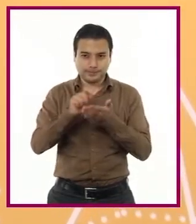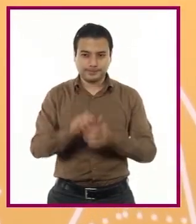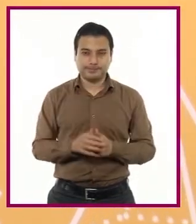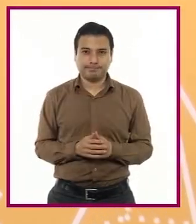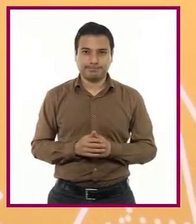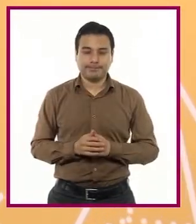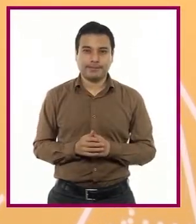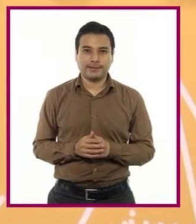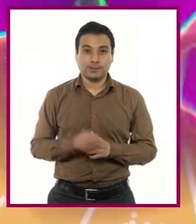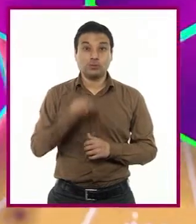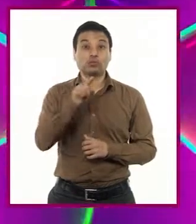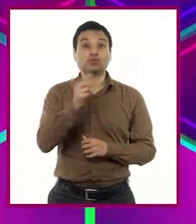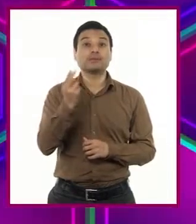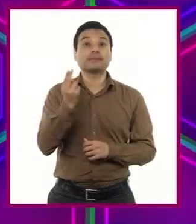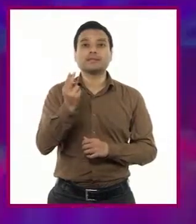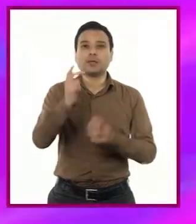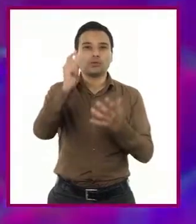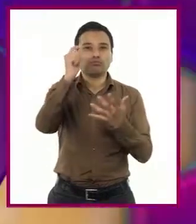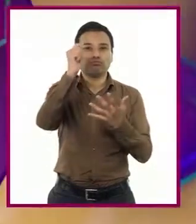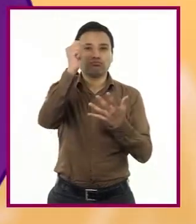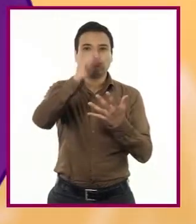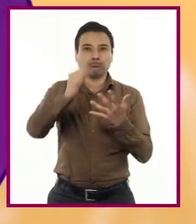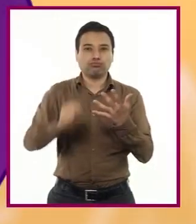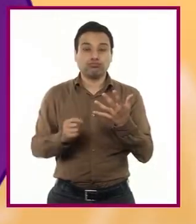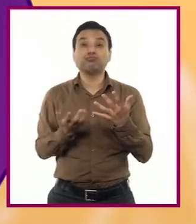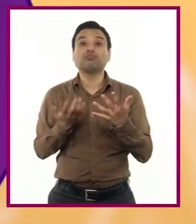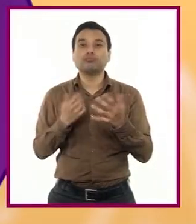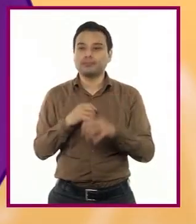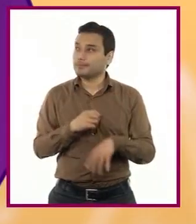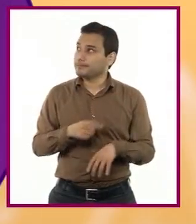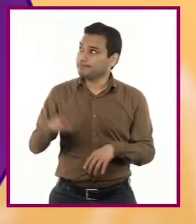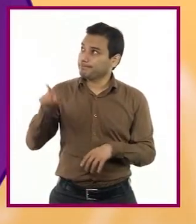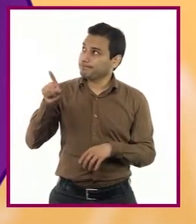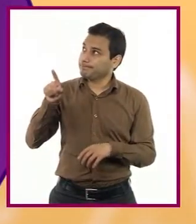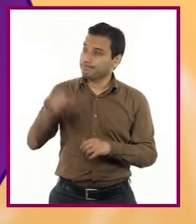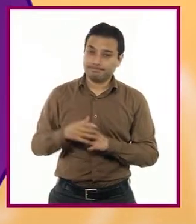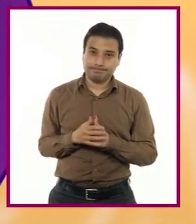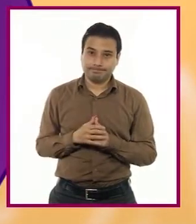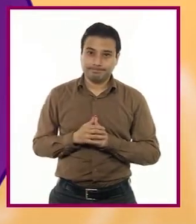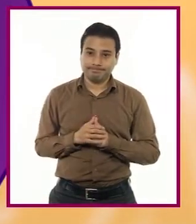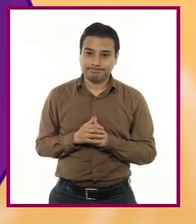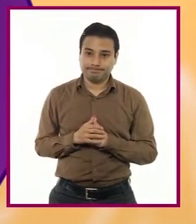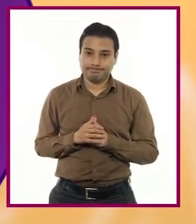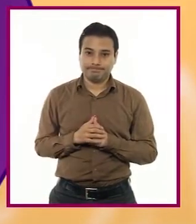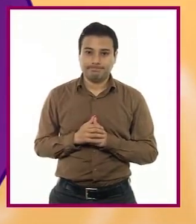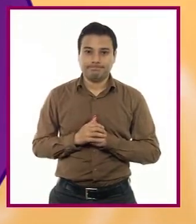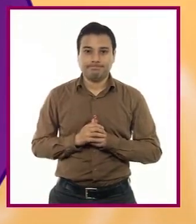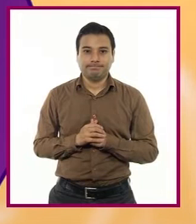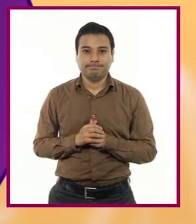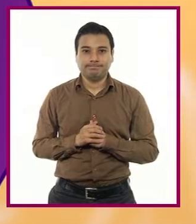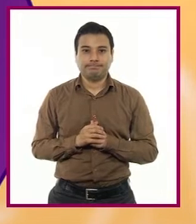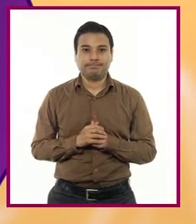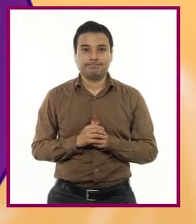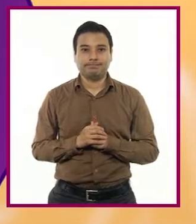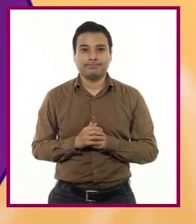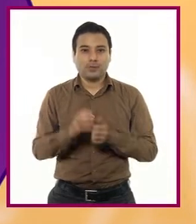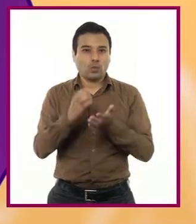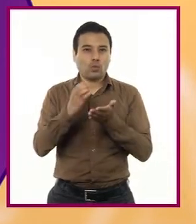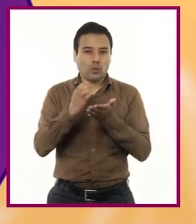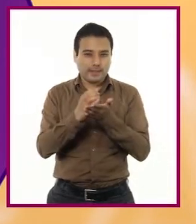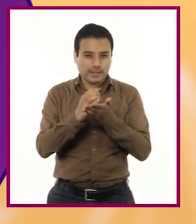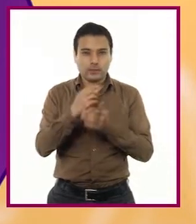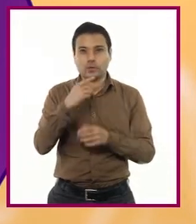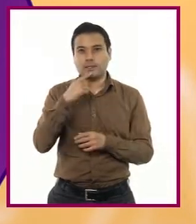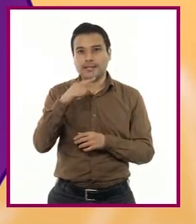sugerimos que tengan a la mano los siguientes materiales: su cuaderno de matemáticas u hojas blancas, un lápiz o una pluma, tijeras,